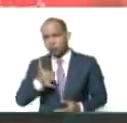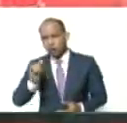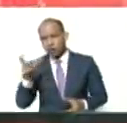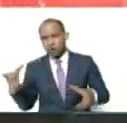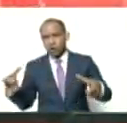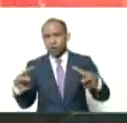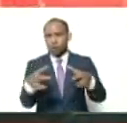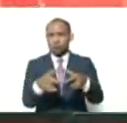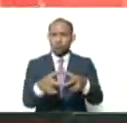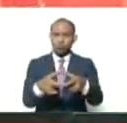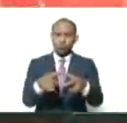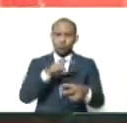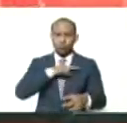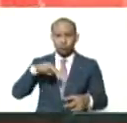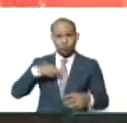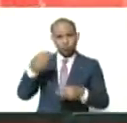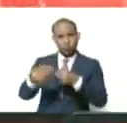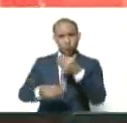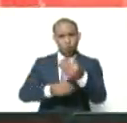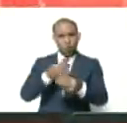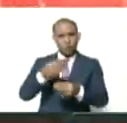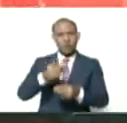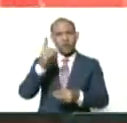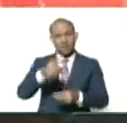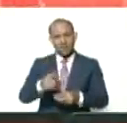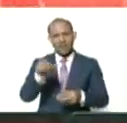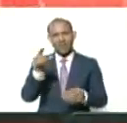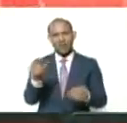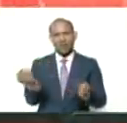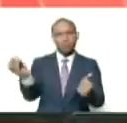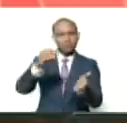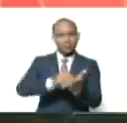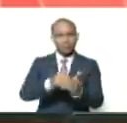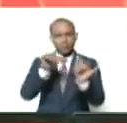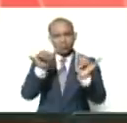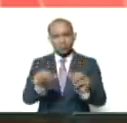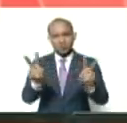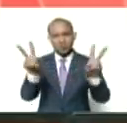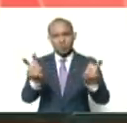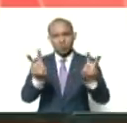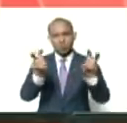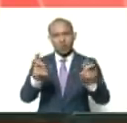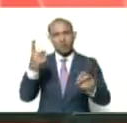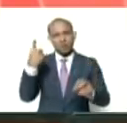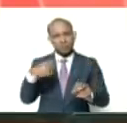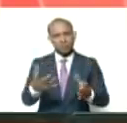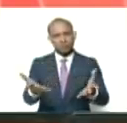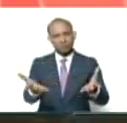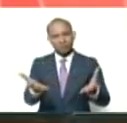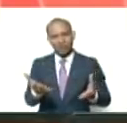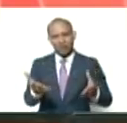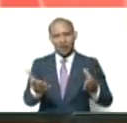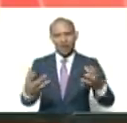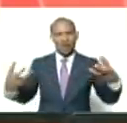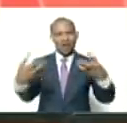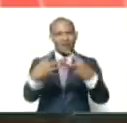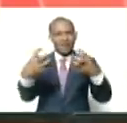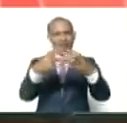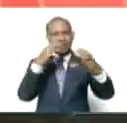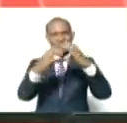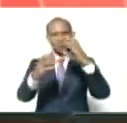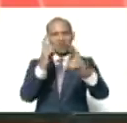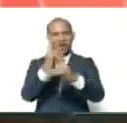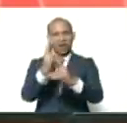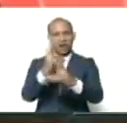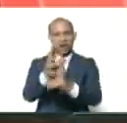hagamos que no tomemos ese tema. Tenemos que ganar la batalla comunicacional en las redes